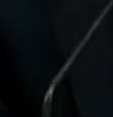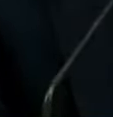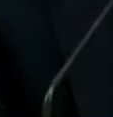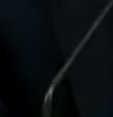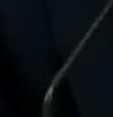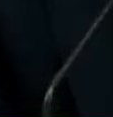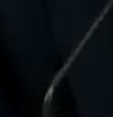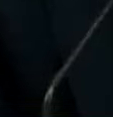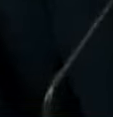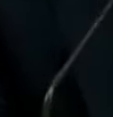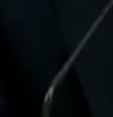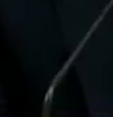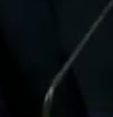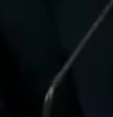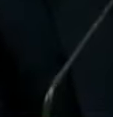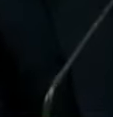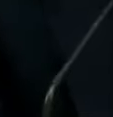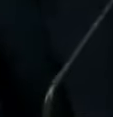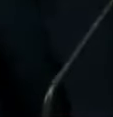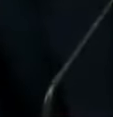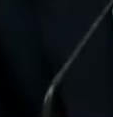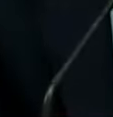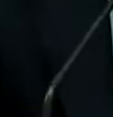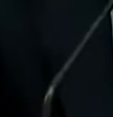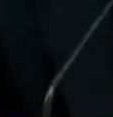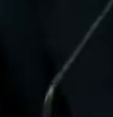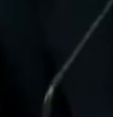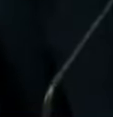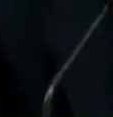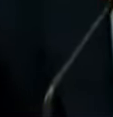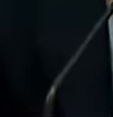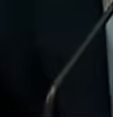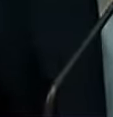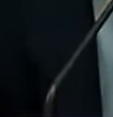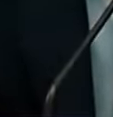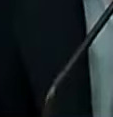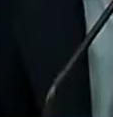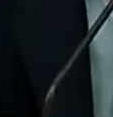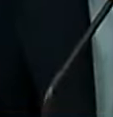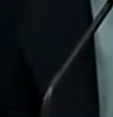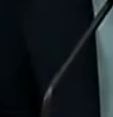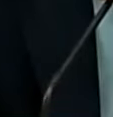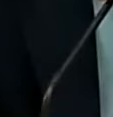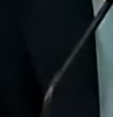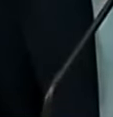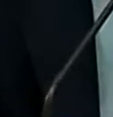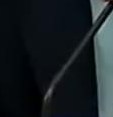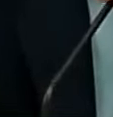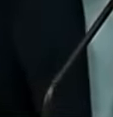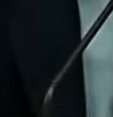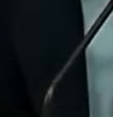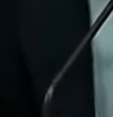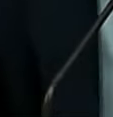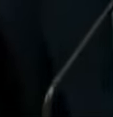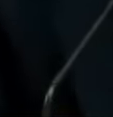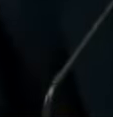solidaridad y el abrazo más profundo al gobierno, del gobierno de la provincia de Santa Fe,